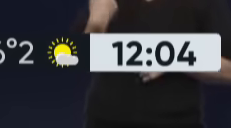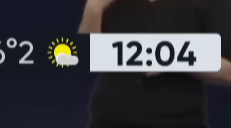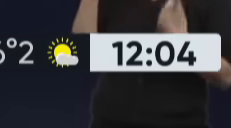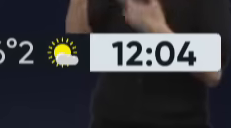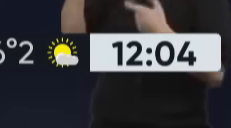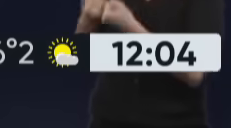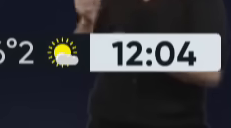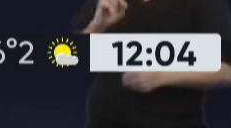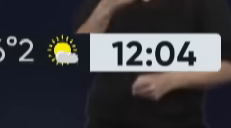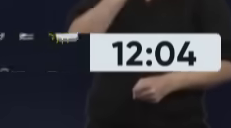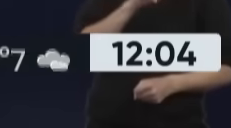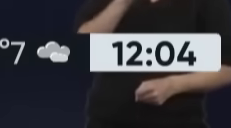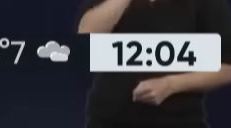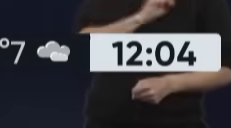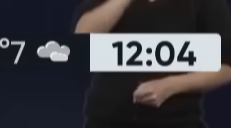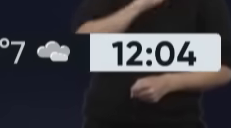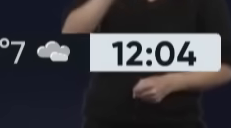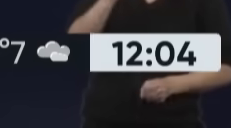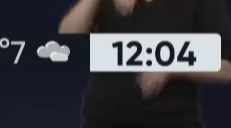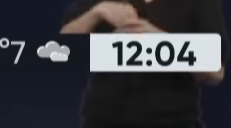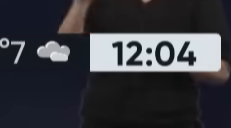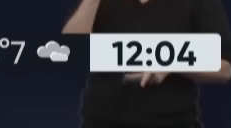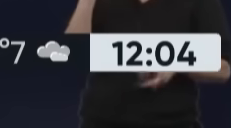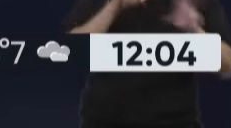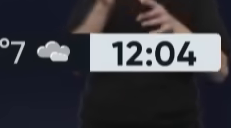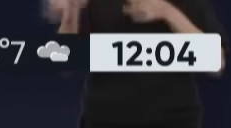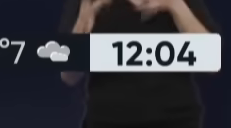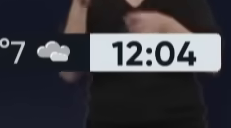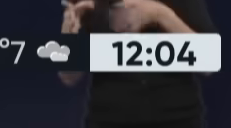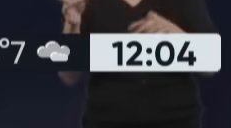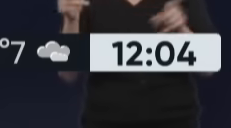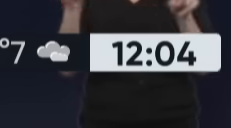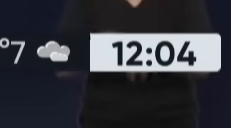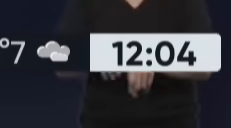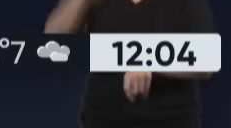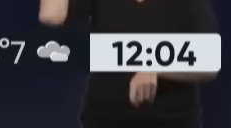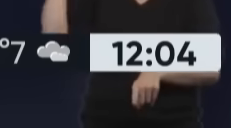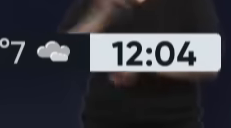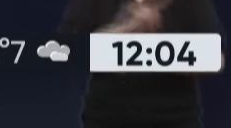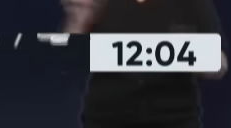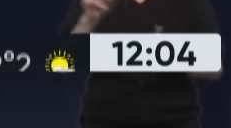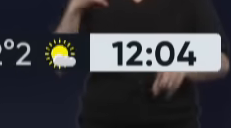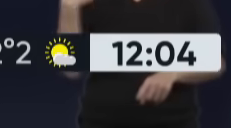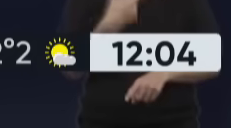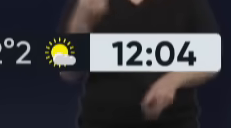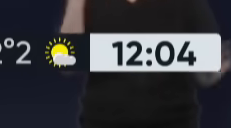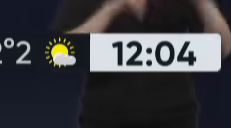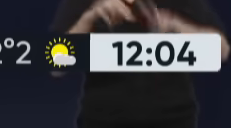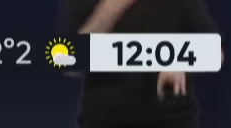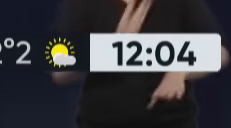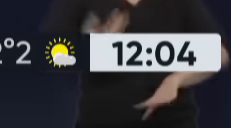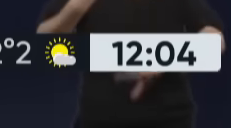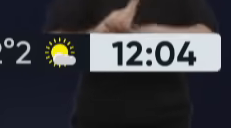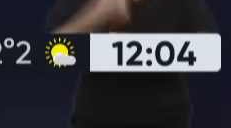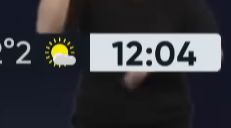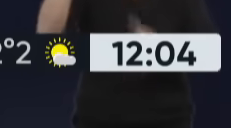para mostrarnos, para querer sobresalir o para gobernar hacia adelante. Cada uno